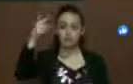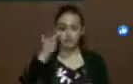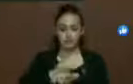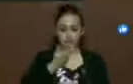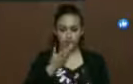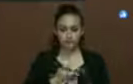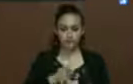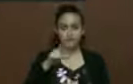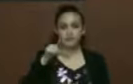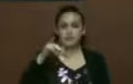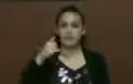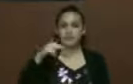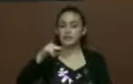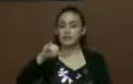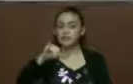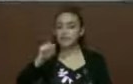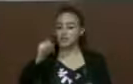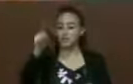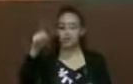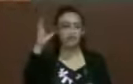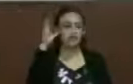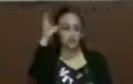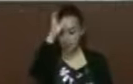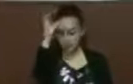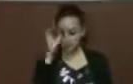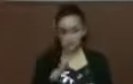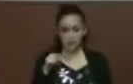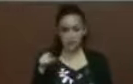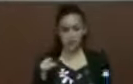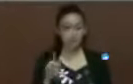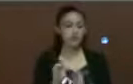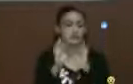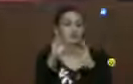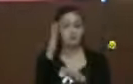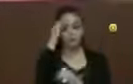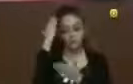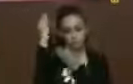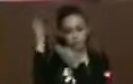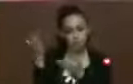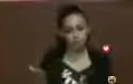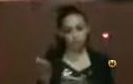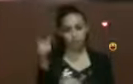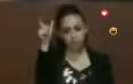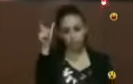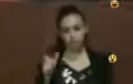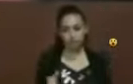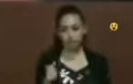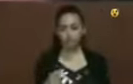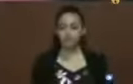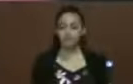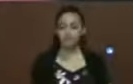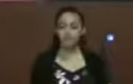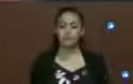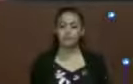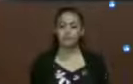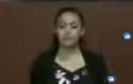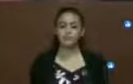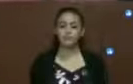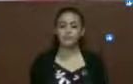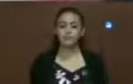en Illinois, en Chicago. Y si alguien conoce desde adentro el